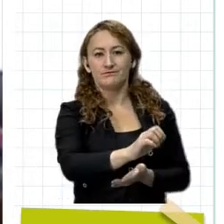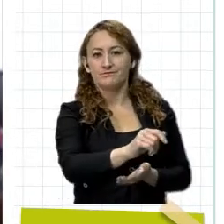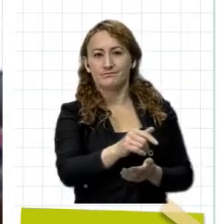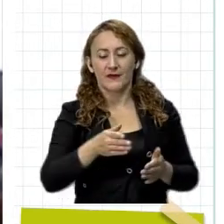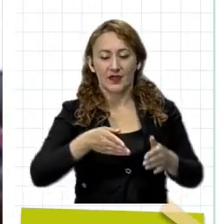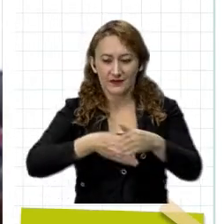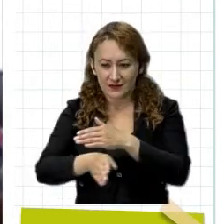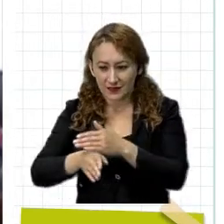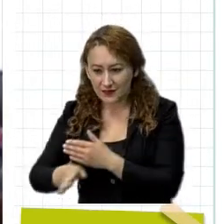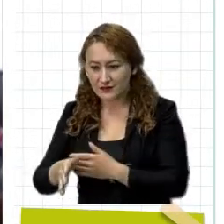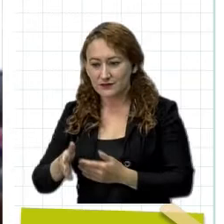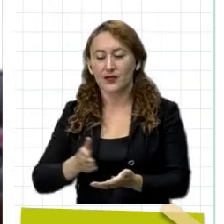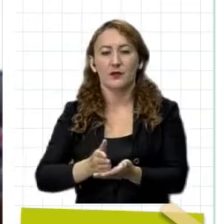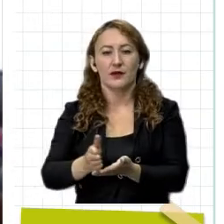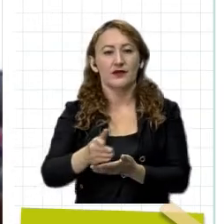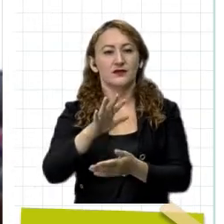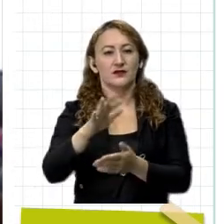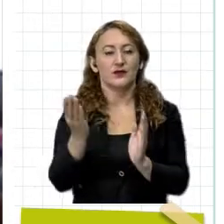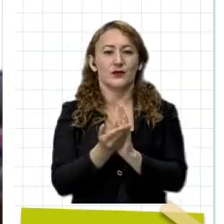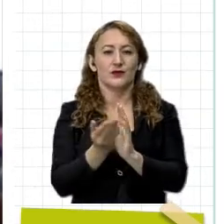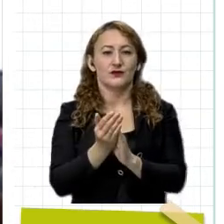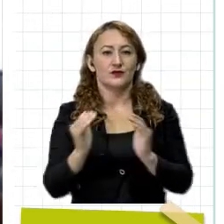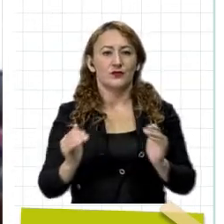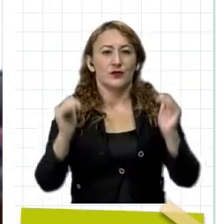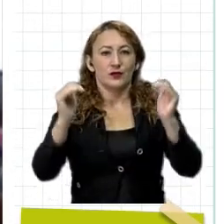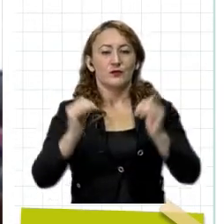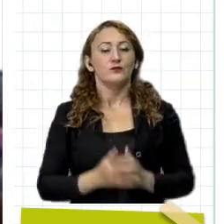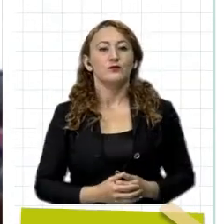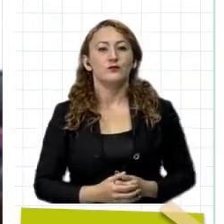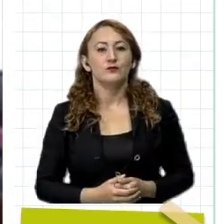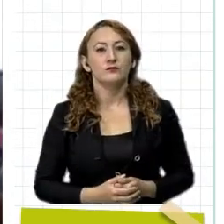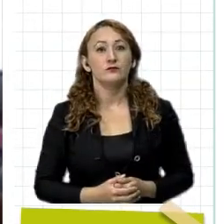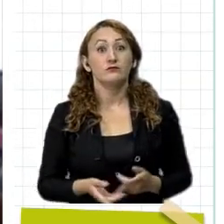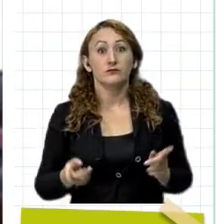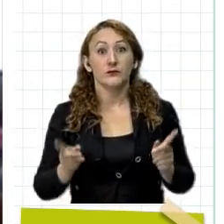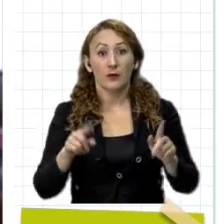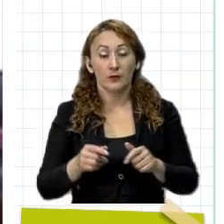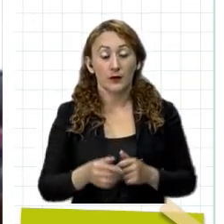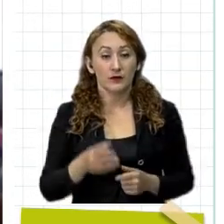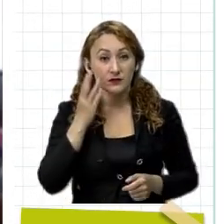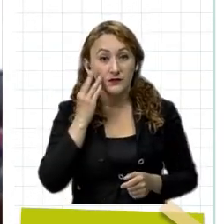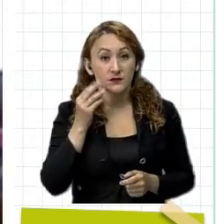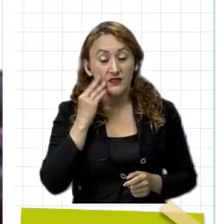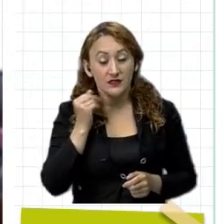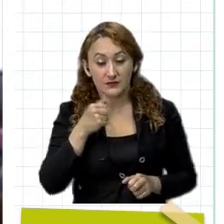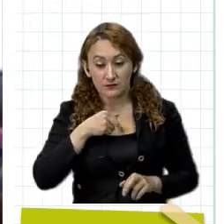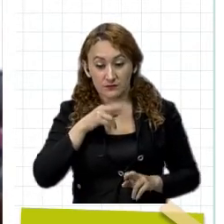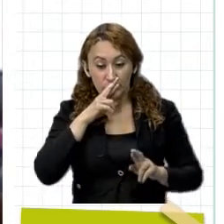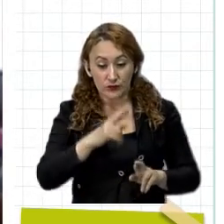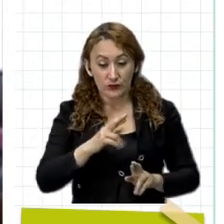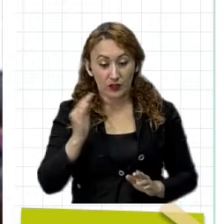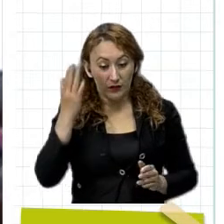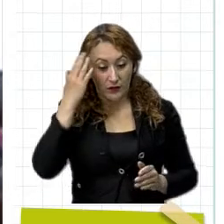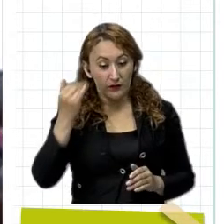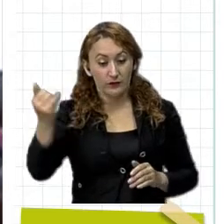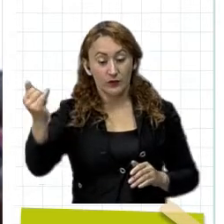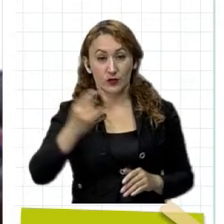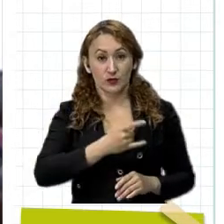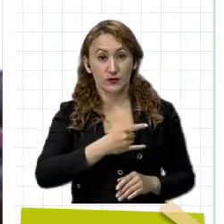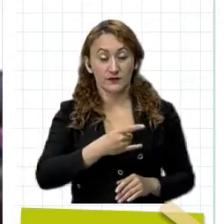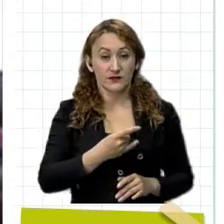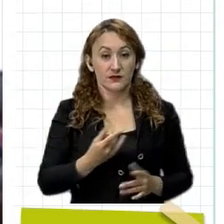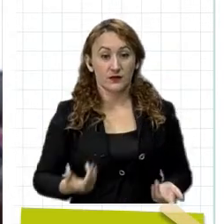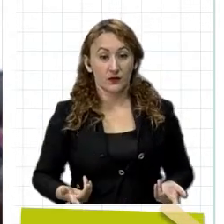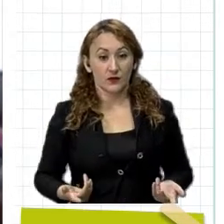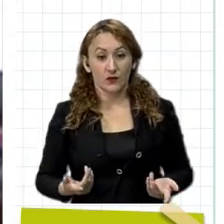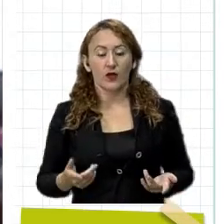permanencia en los espacios de educación superior. De hecho, sus experiencias y resultados académicos en la universidad